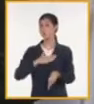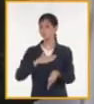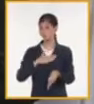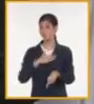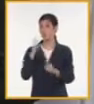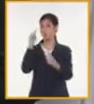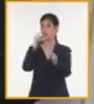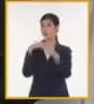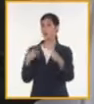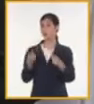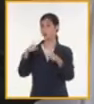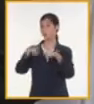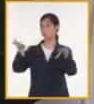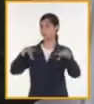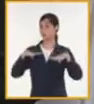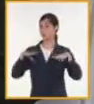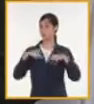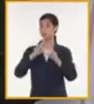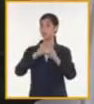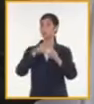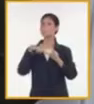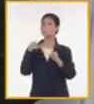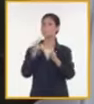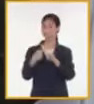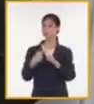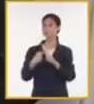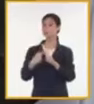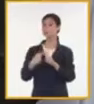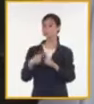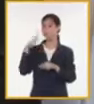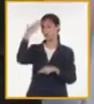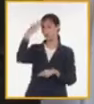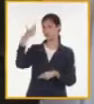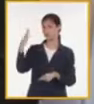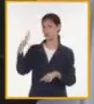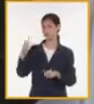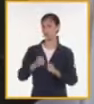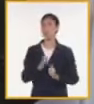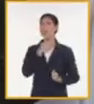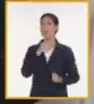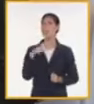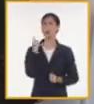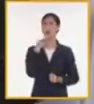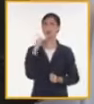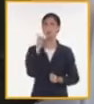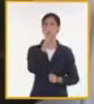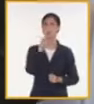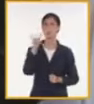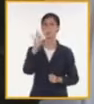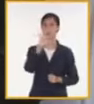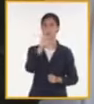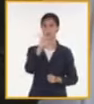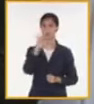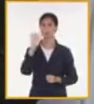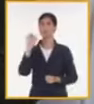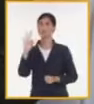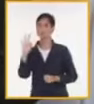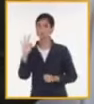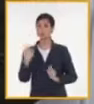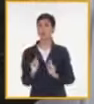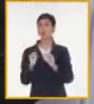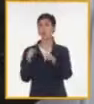contra algunas entidades en el exterior en el año 1998 comenzamos a sostener intercambio con